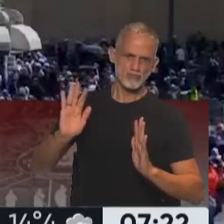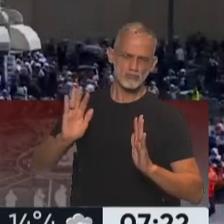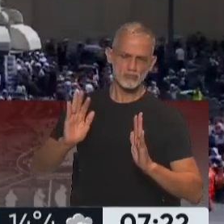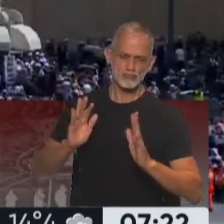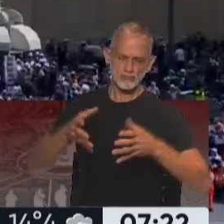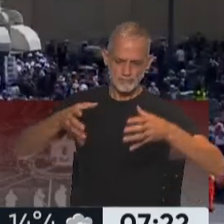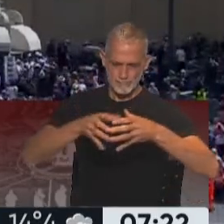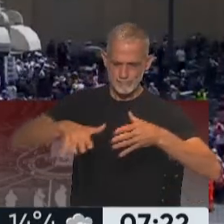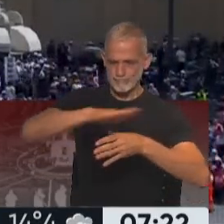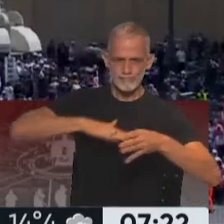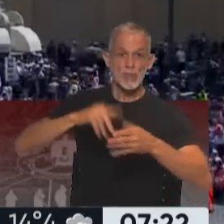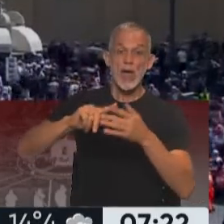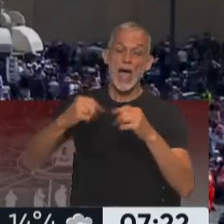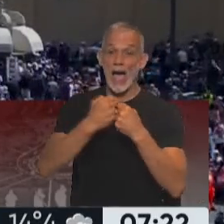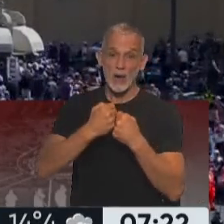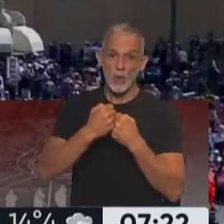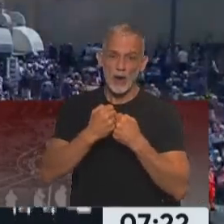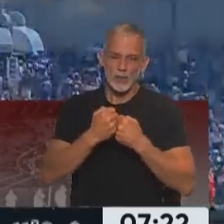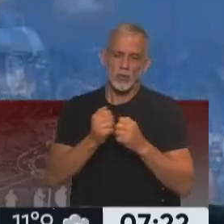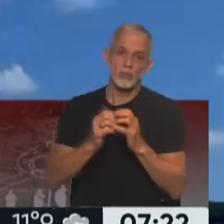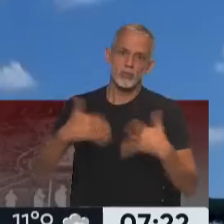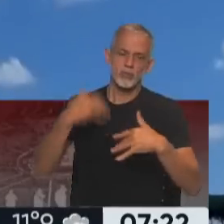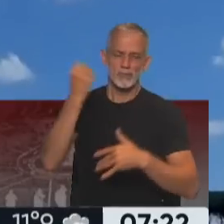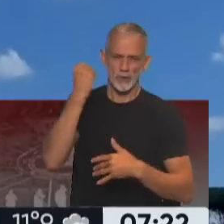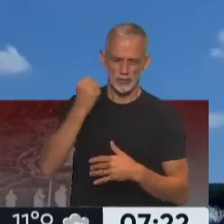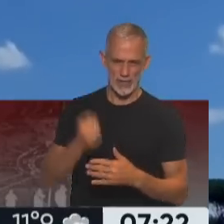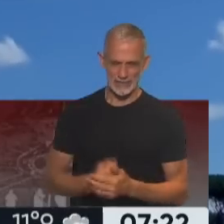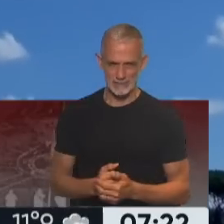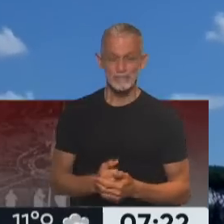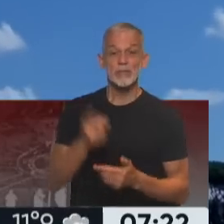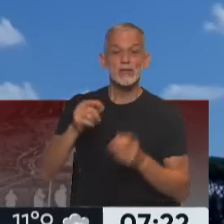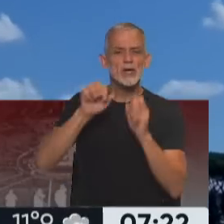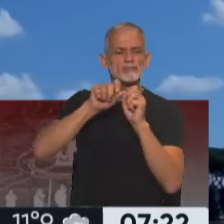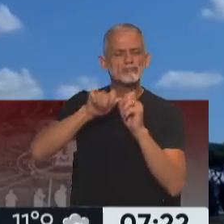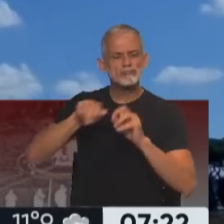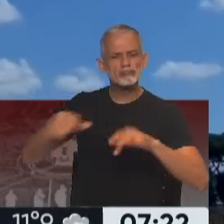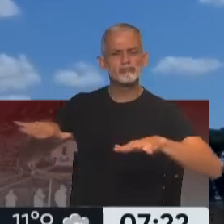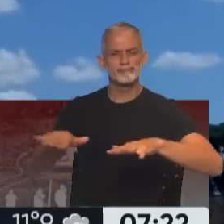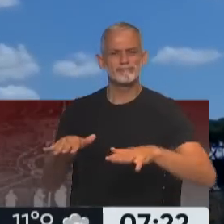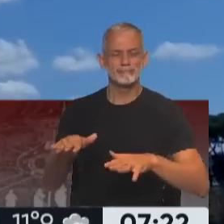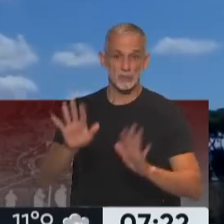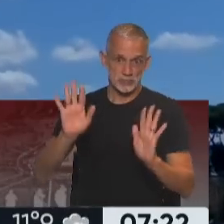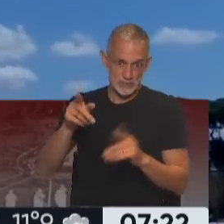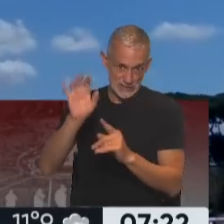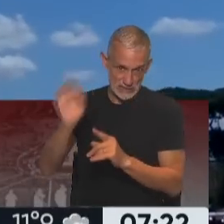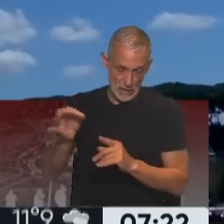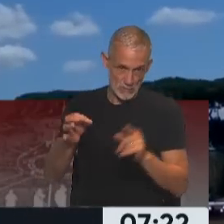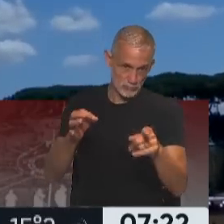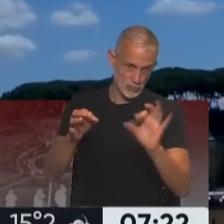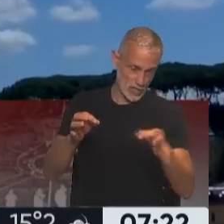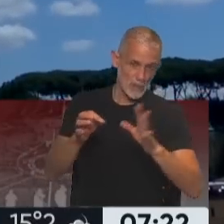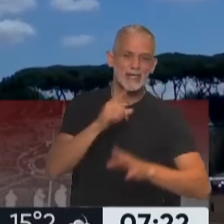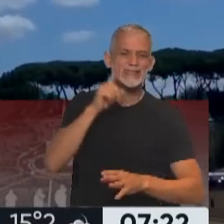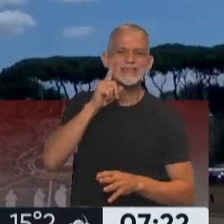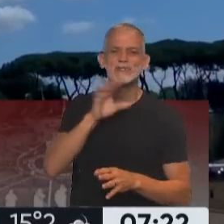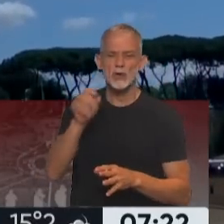firmó un acuerdo que obviamente es un acuerdo histórico. Claro. La desconcentración por el conocimiento que tiene Guido, bueno, Tito,